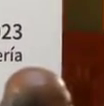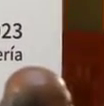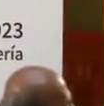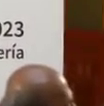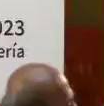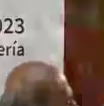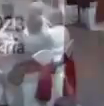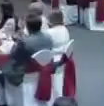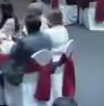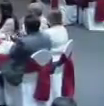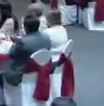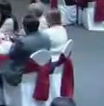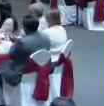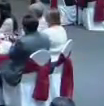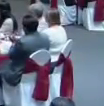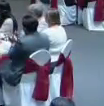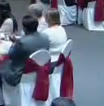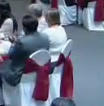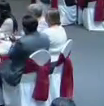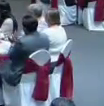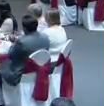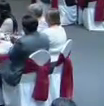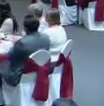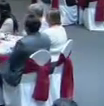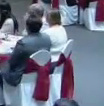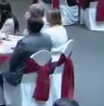y Similares de la República Mexicana.